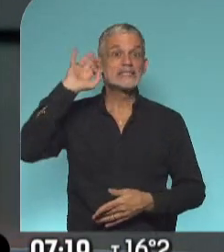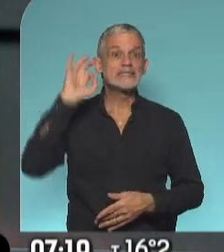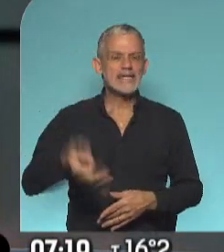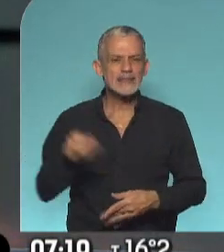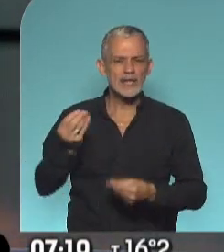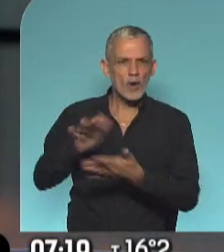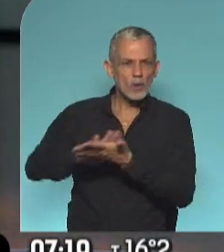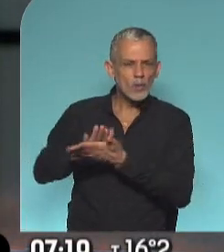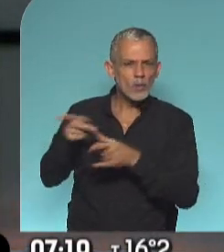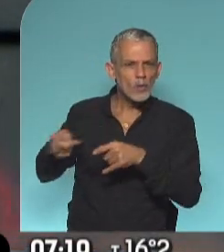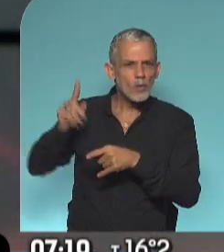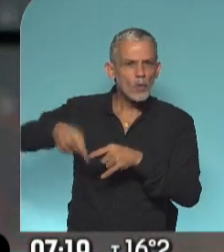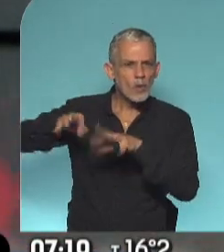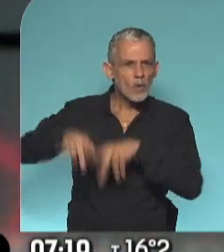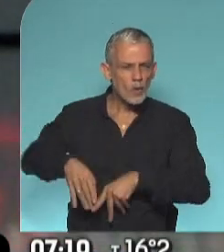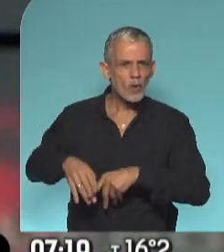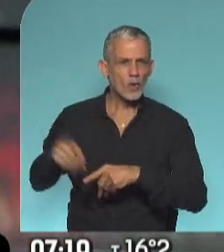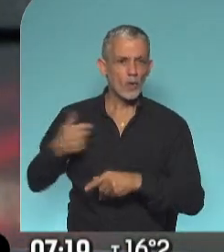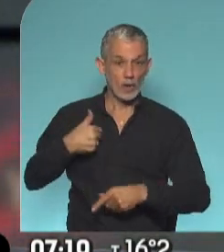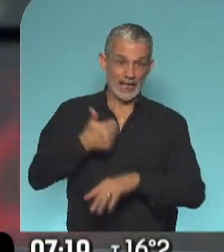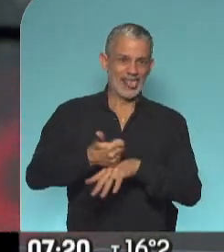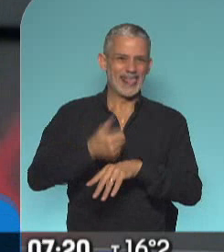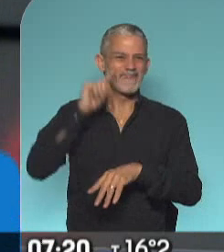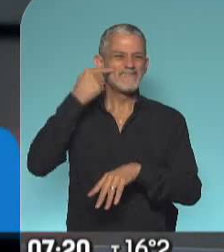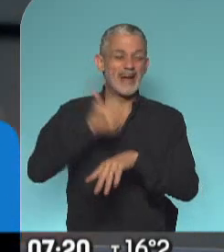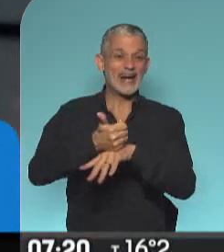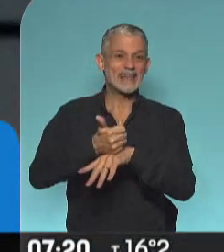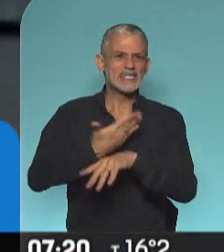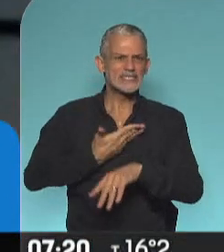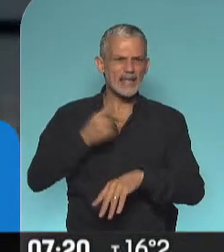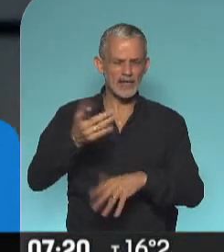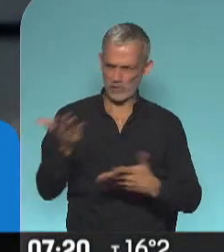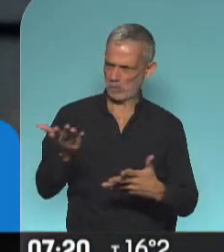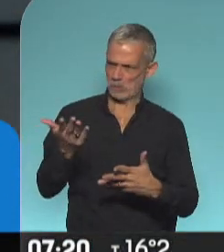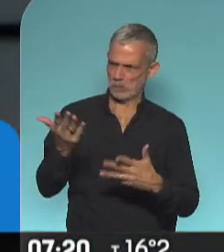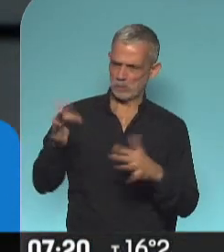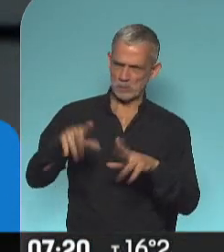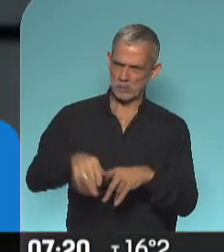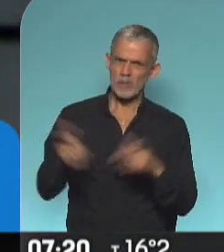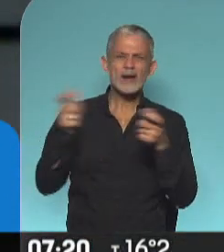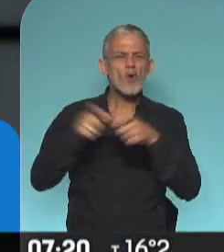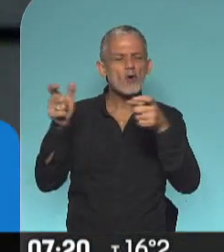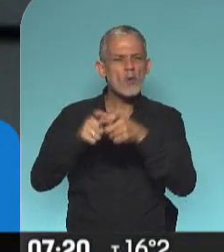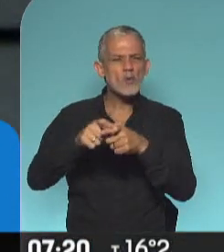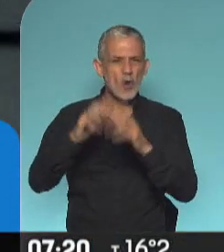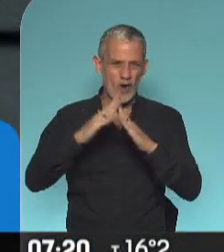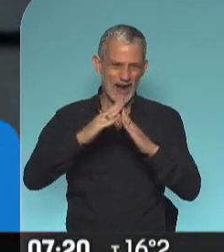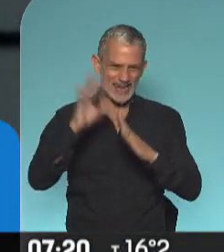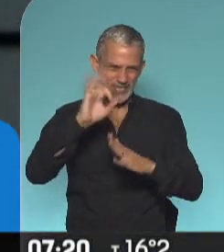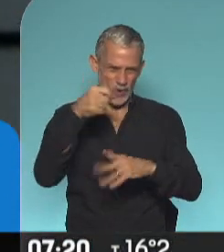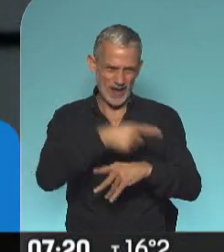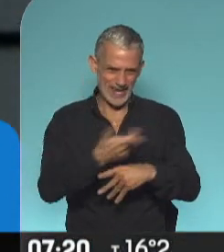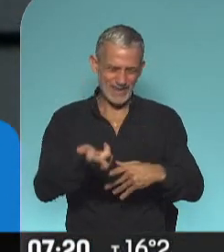esta resolución de la Corte estando en la provincia de Santa Fe. Cuando llegó tuvo reuniones obviamente en Olivos. Este es un tema